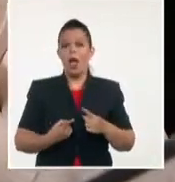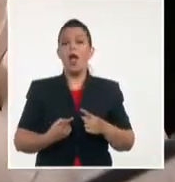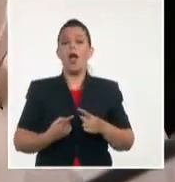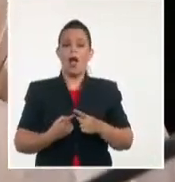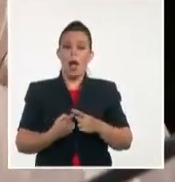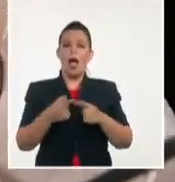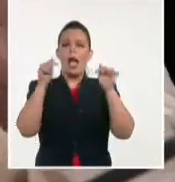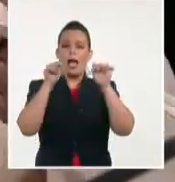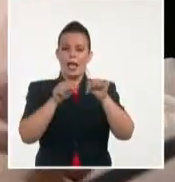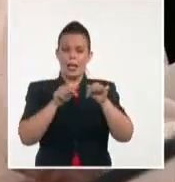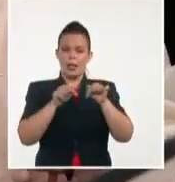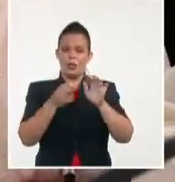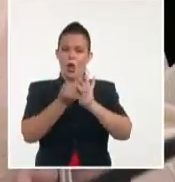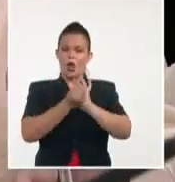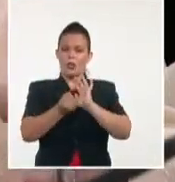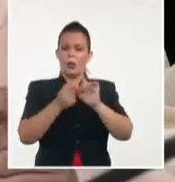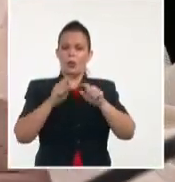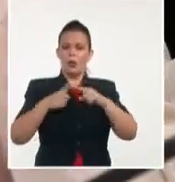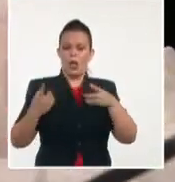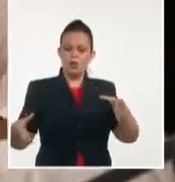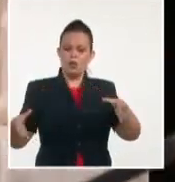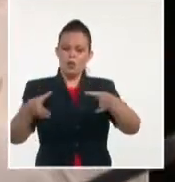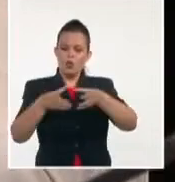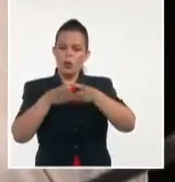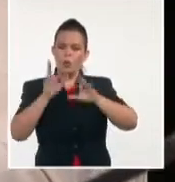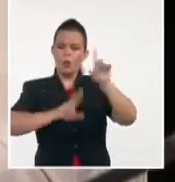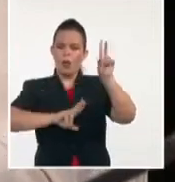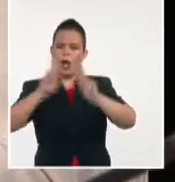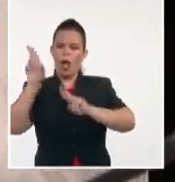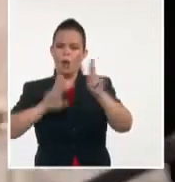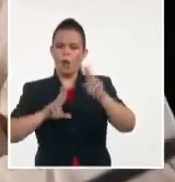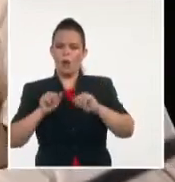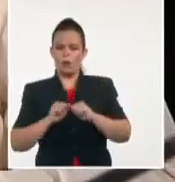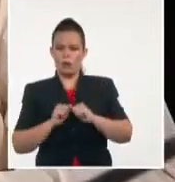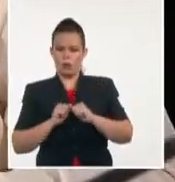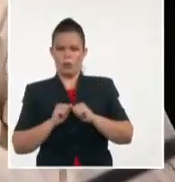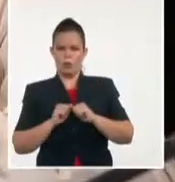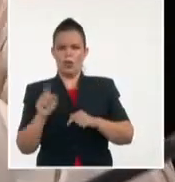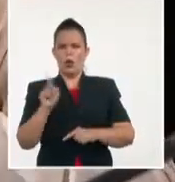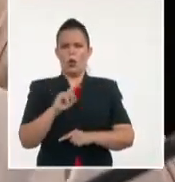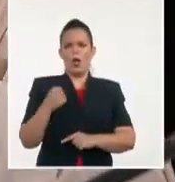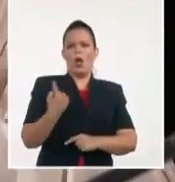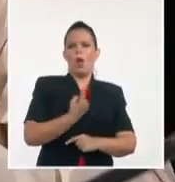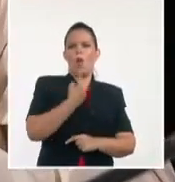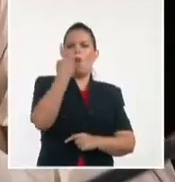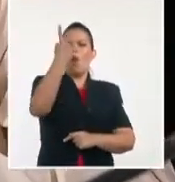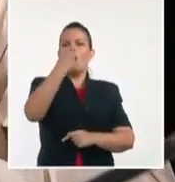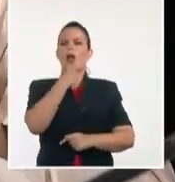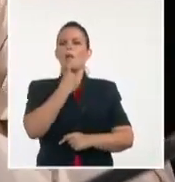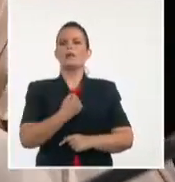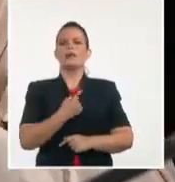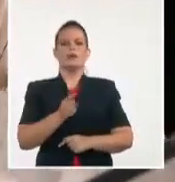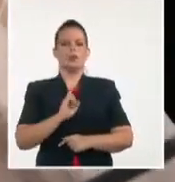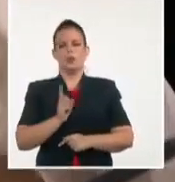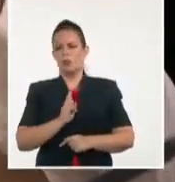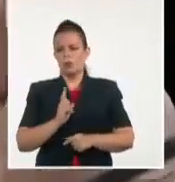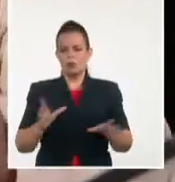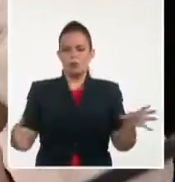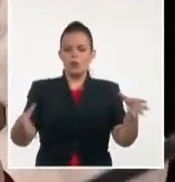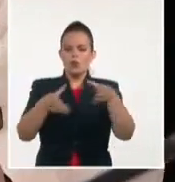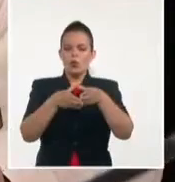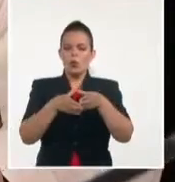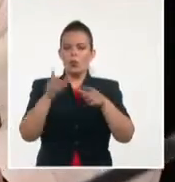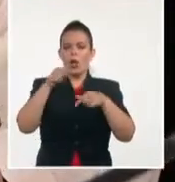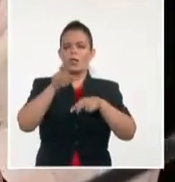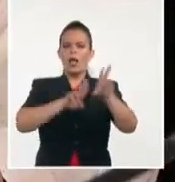consenso de todo esto. No hay un solo modelo que se vea, no hay una sola opinión que prime, hay un consenso, un análisis de todo, desde la